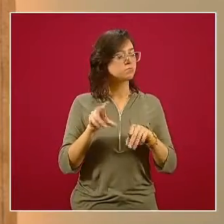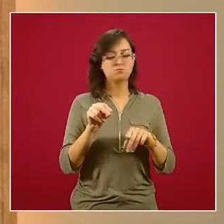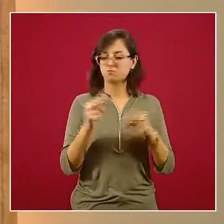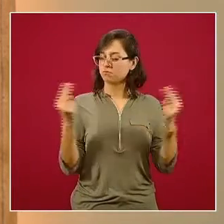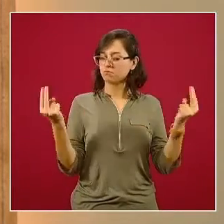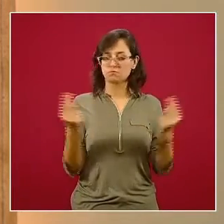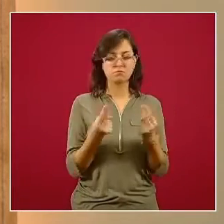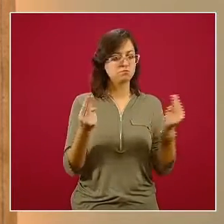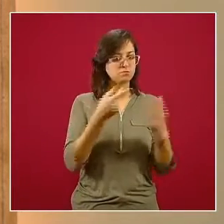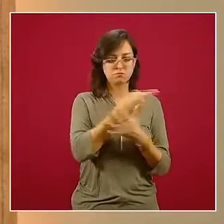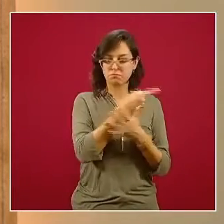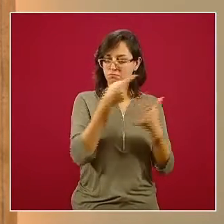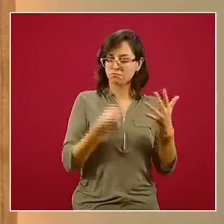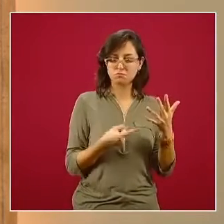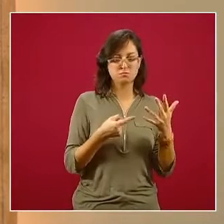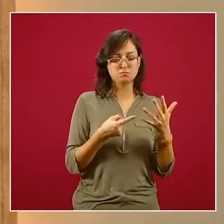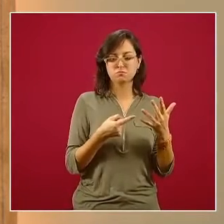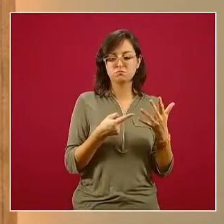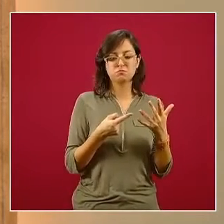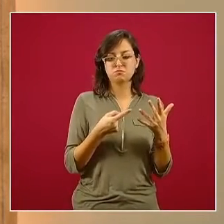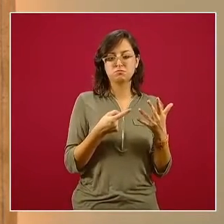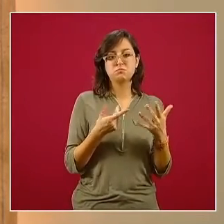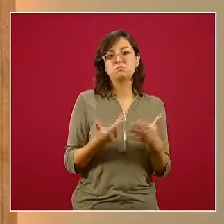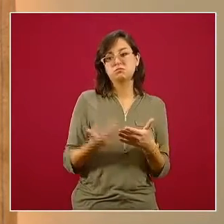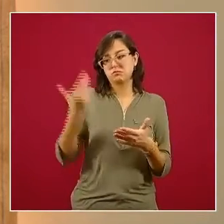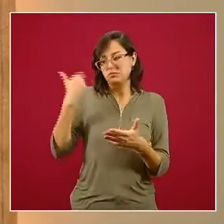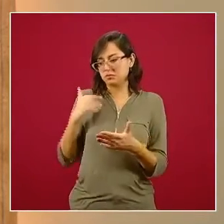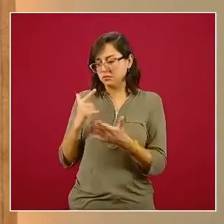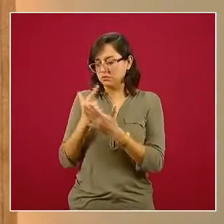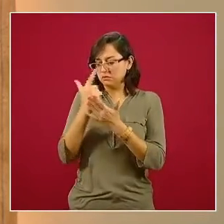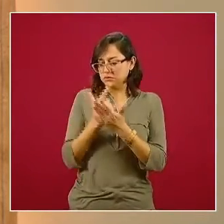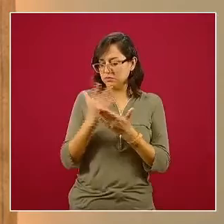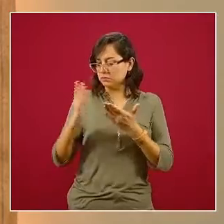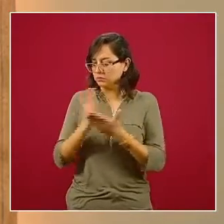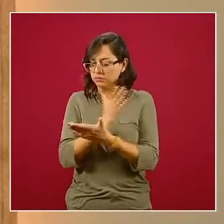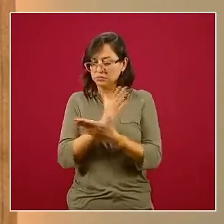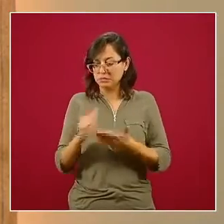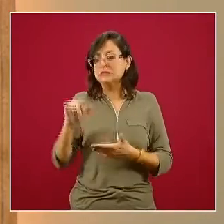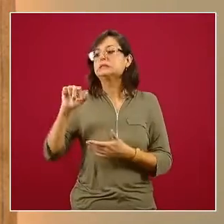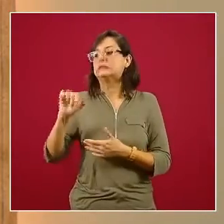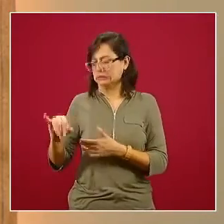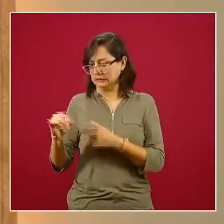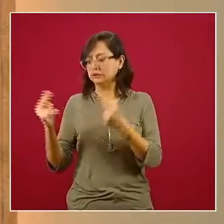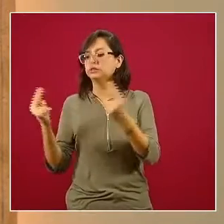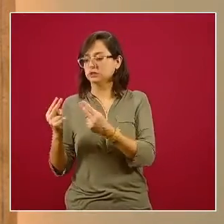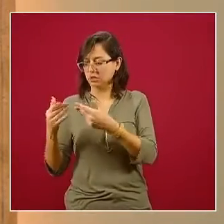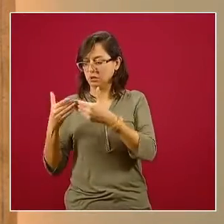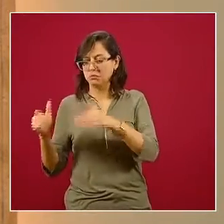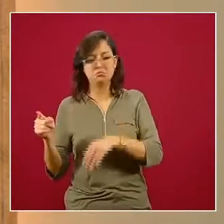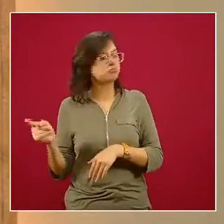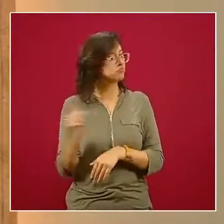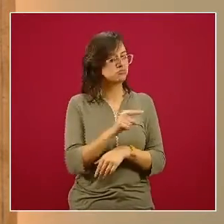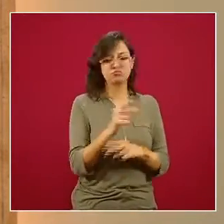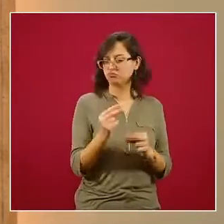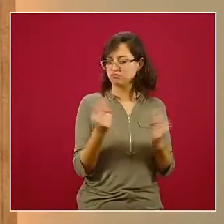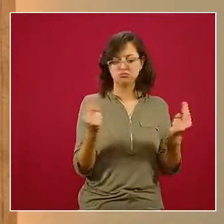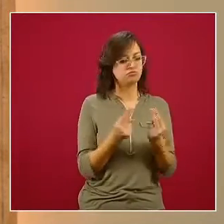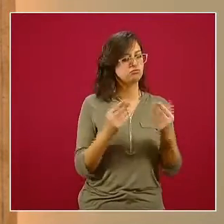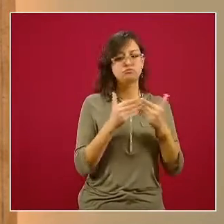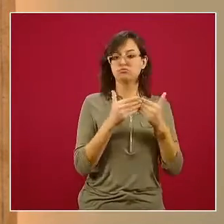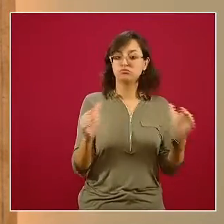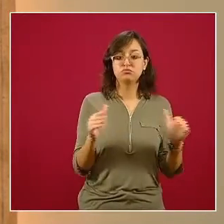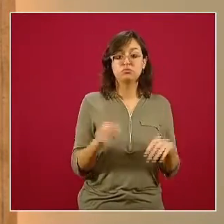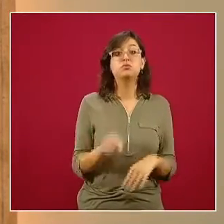sean clasificadas como esenciales, que no fueron clasificadas como esenciales. No pueden abrir ni deben abrir. Si en su